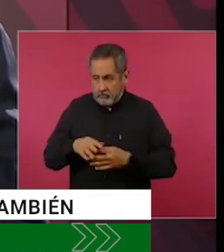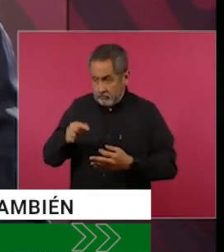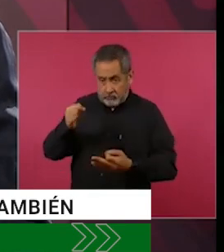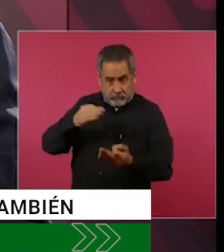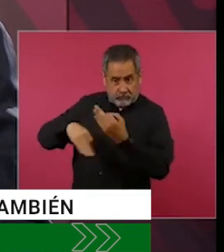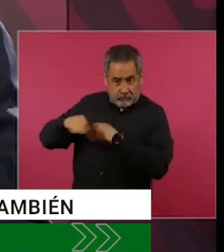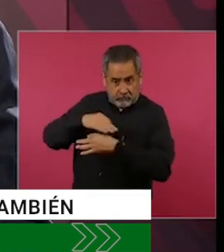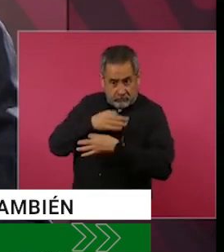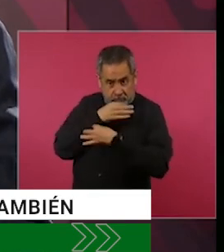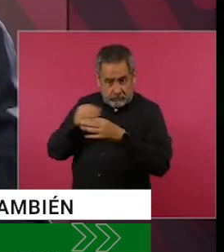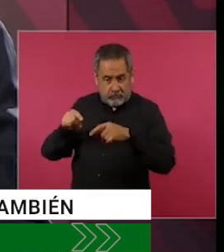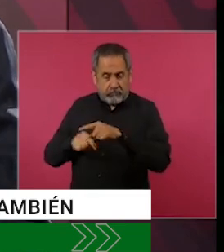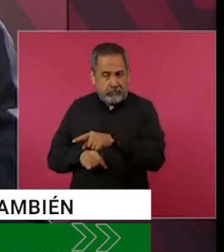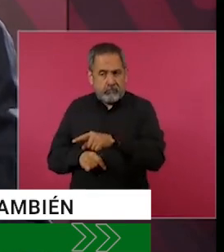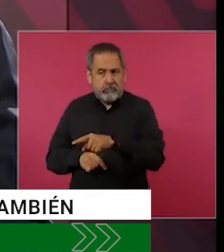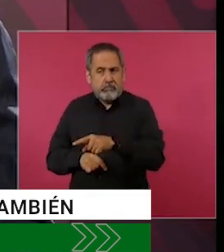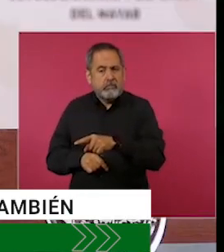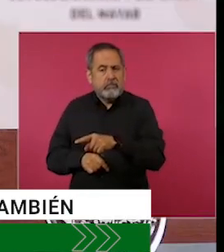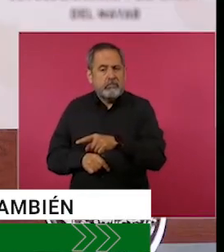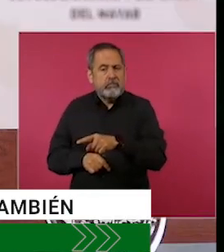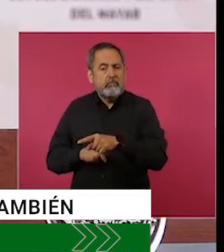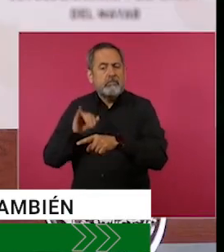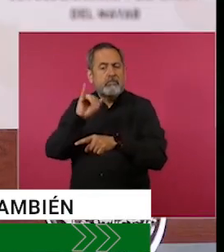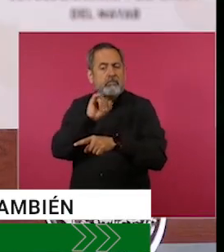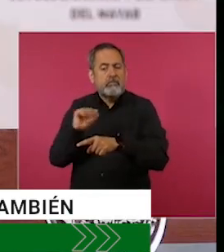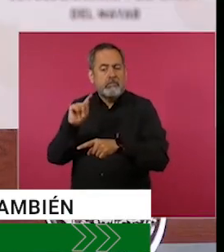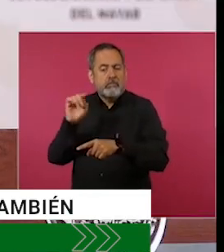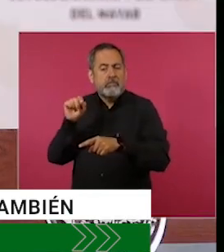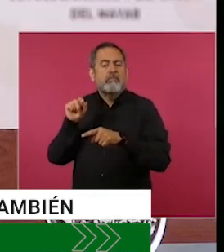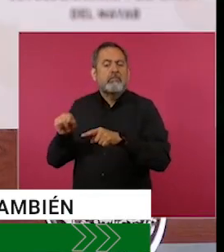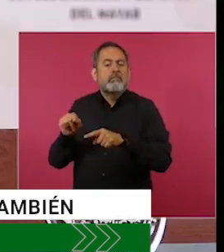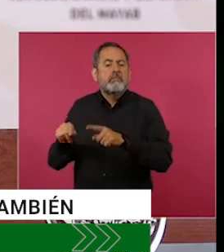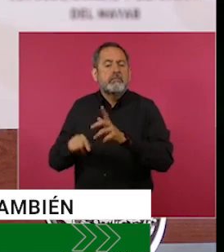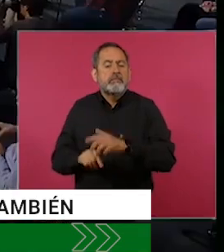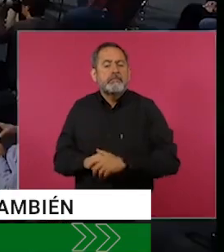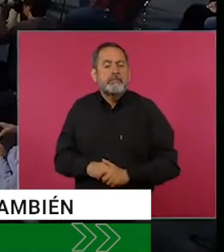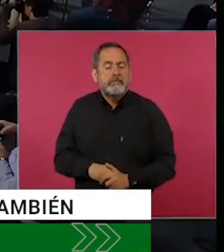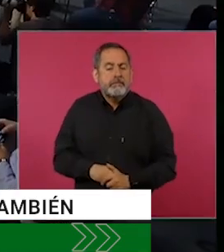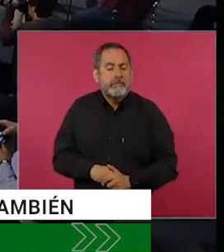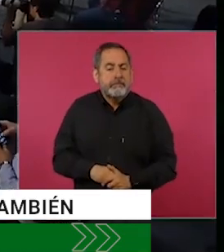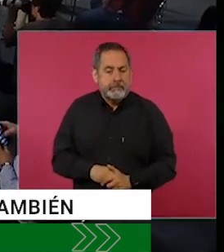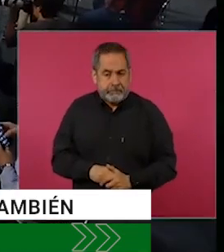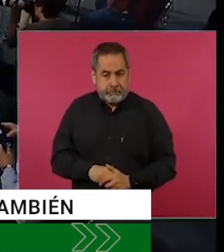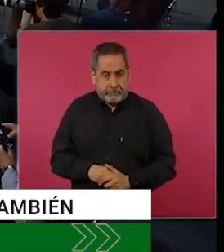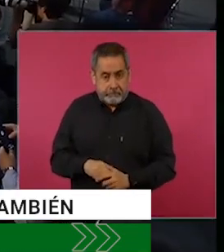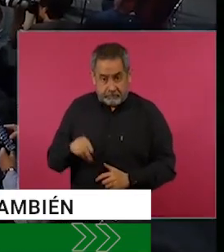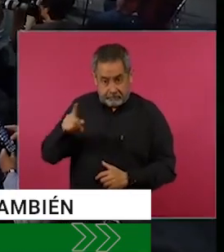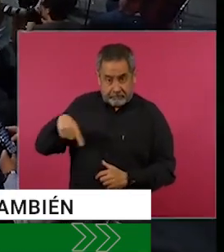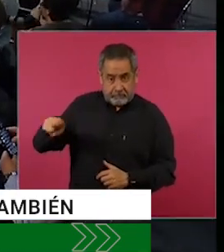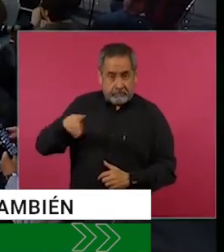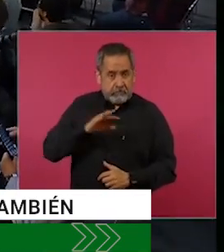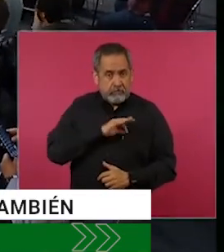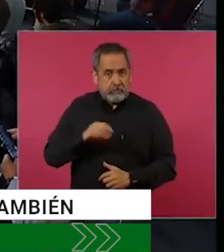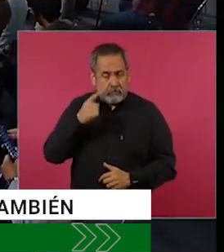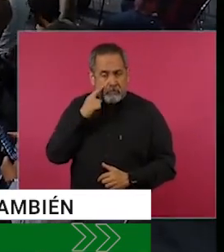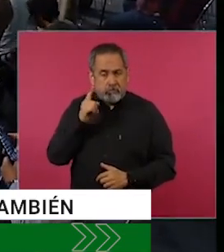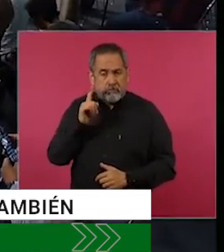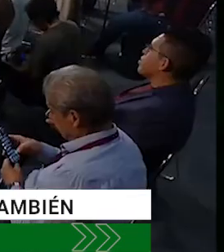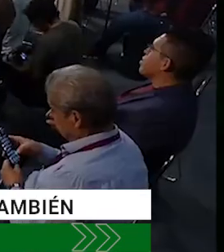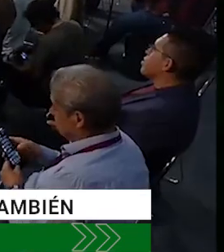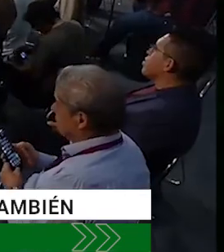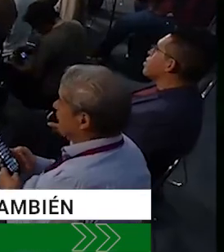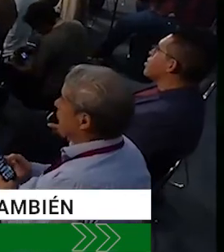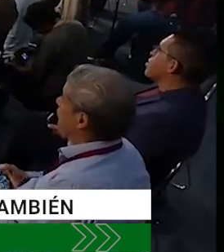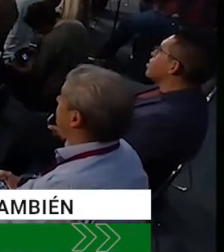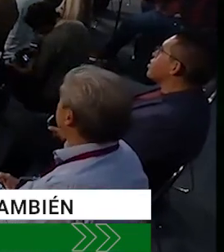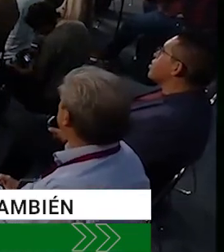los derechohabientes del ISSSTE, es que van a poder atenderse